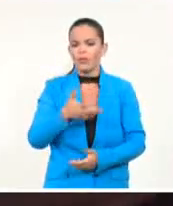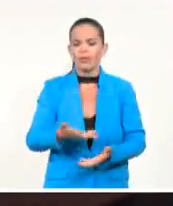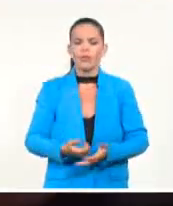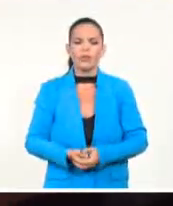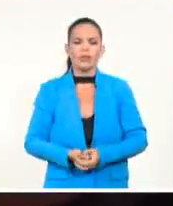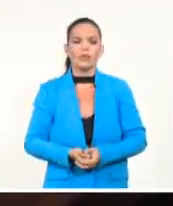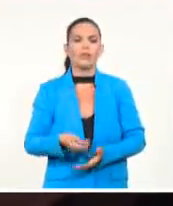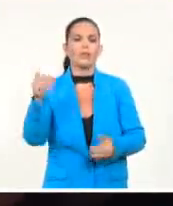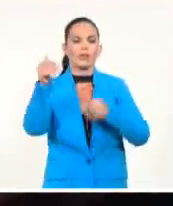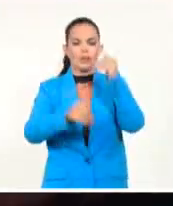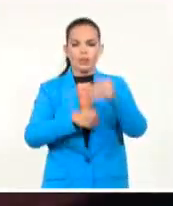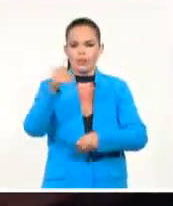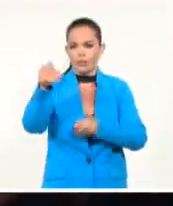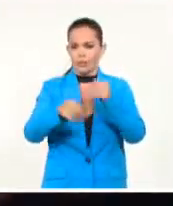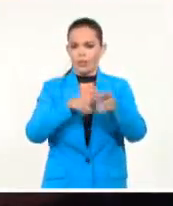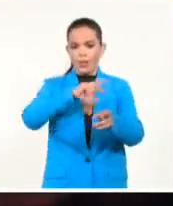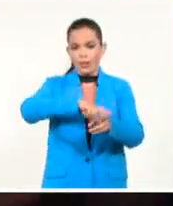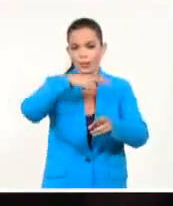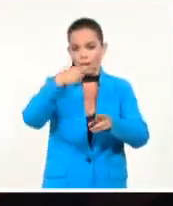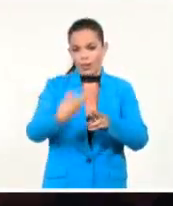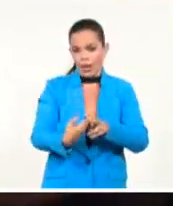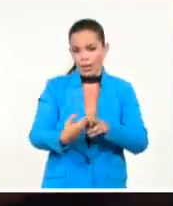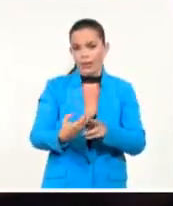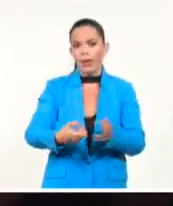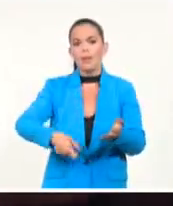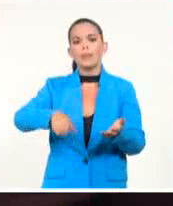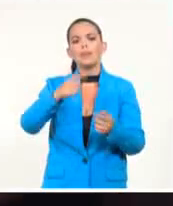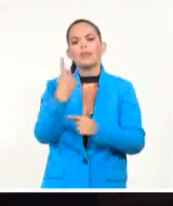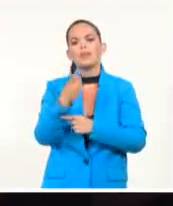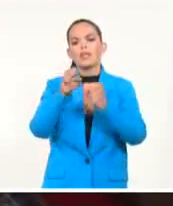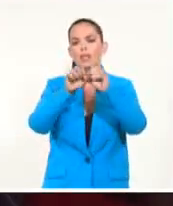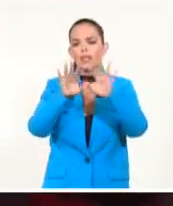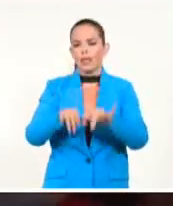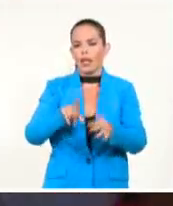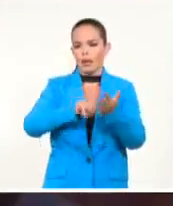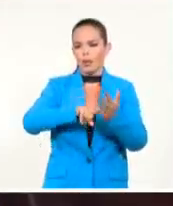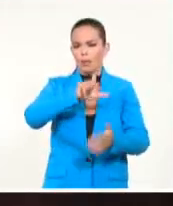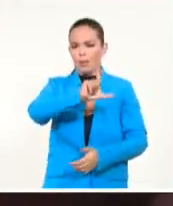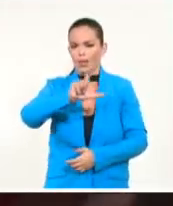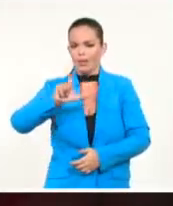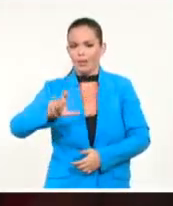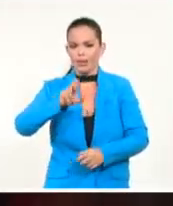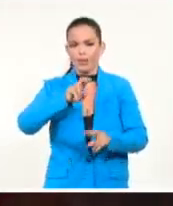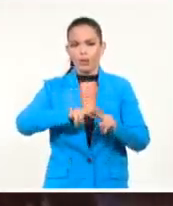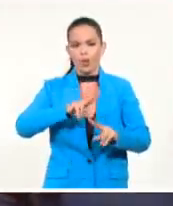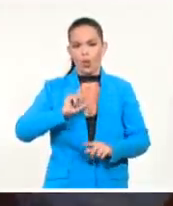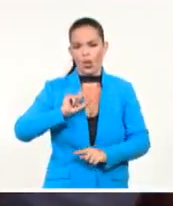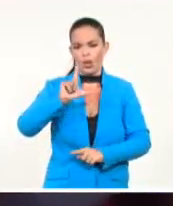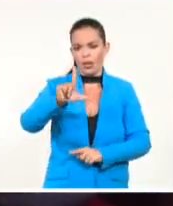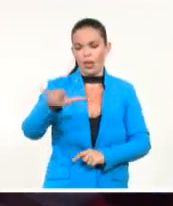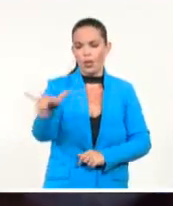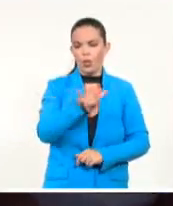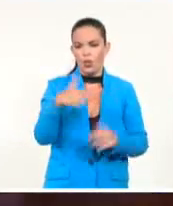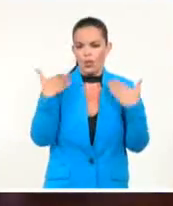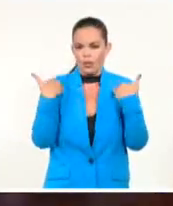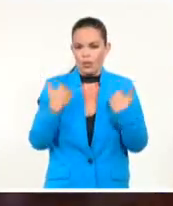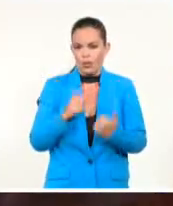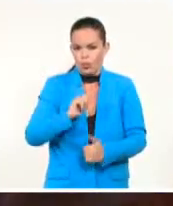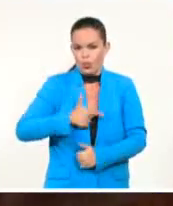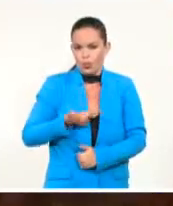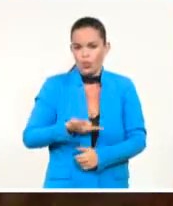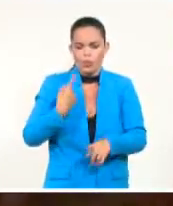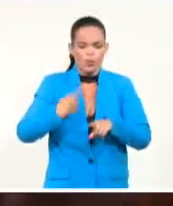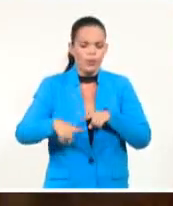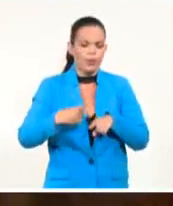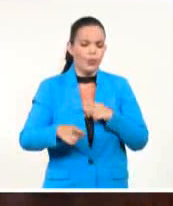partido en Holguín, y el gobernador Julio César Estupiñán Rodríguez, así como Rachel García Heredia, directora de Cultura, miembros del comité